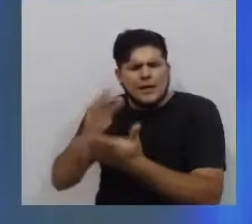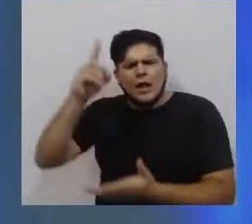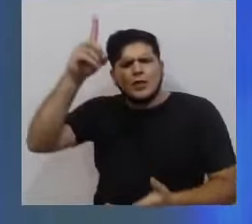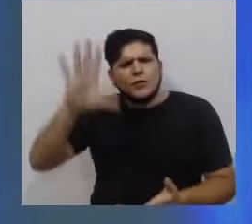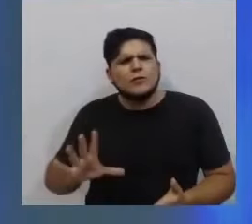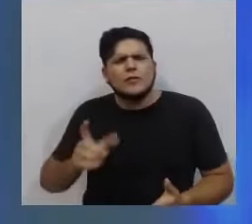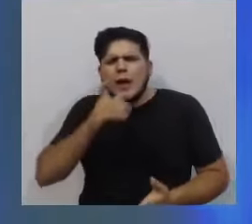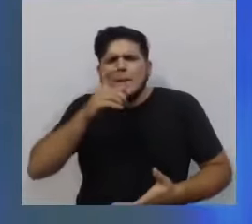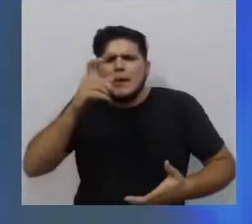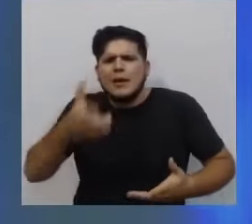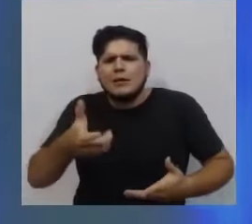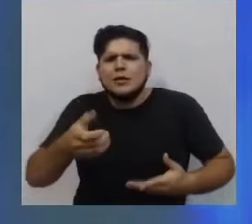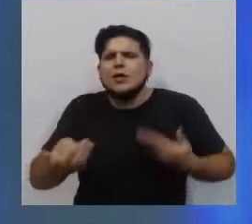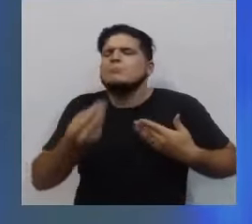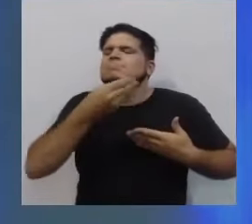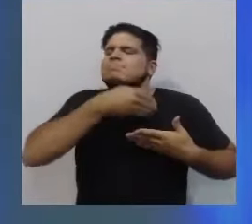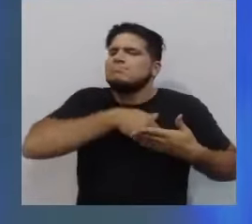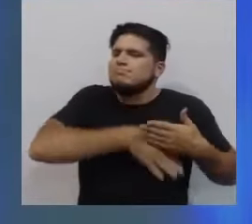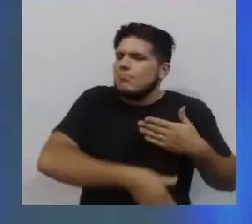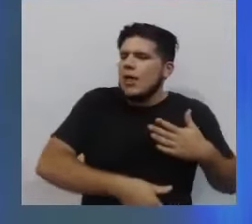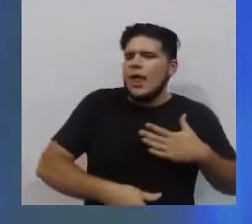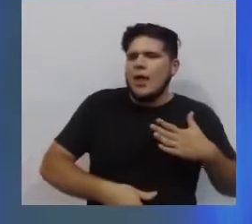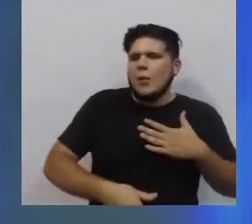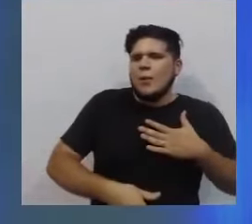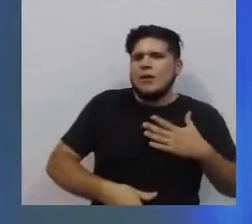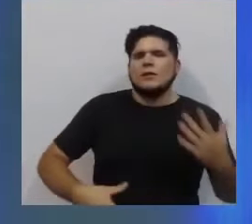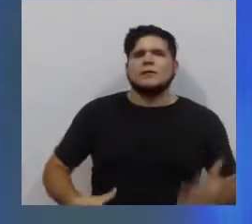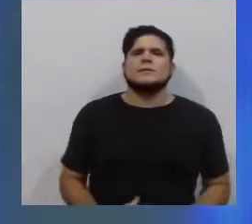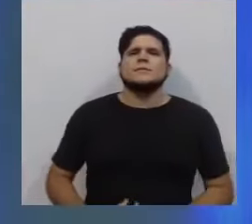quiero incorporar palabra de dios